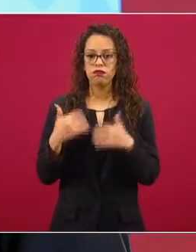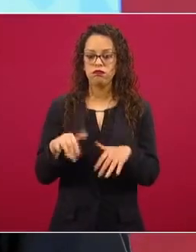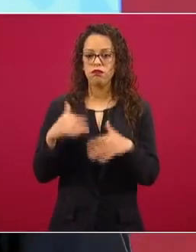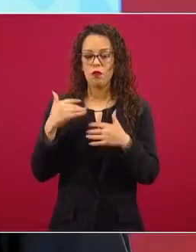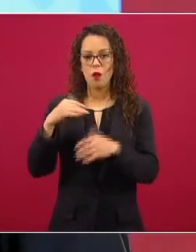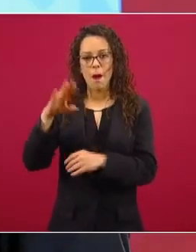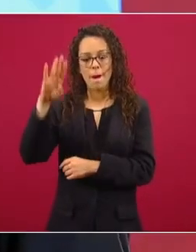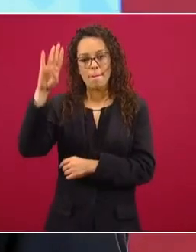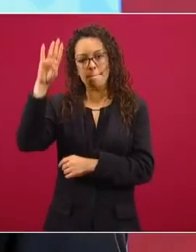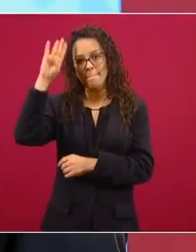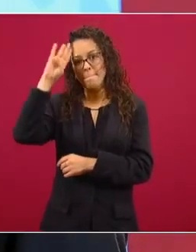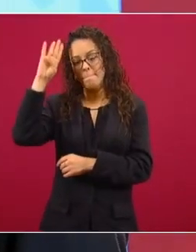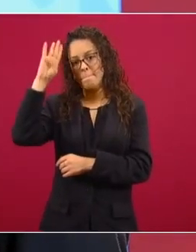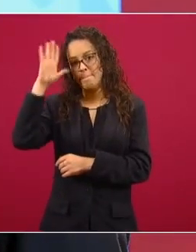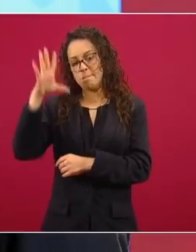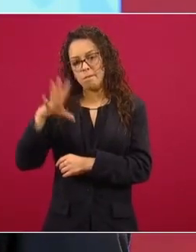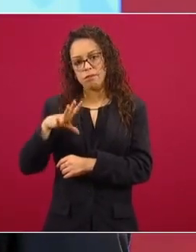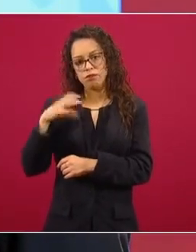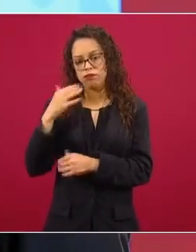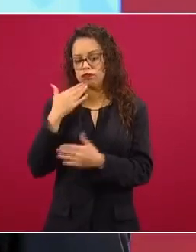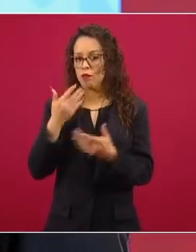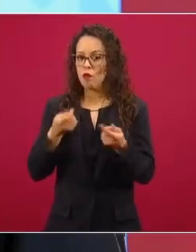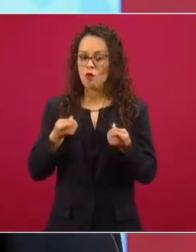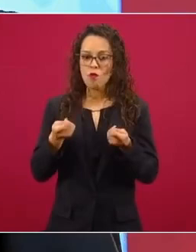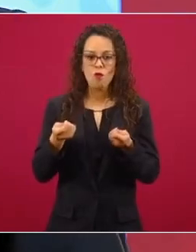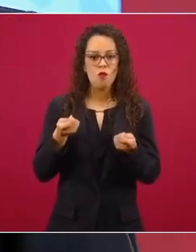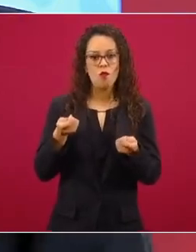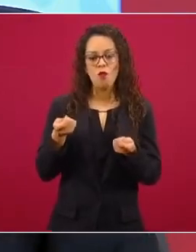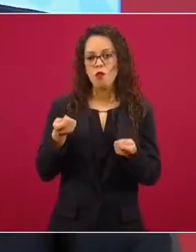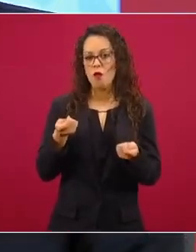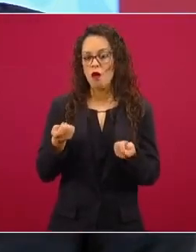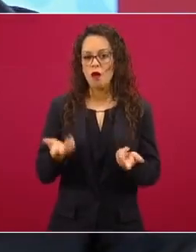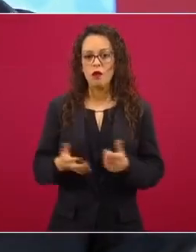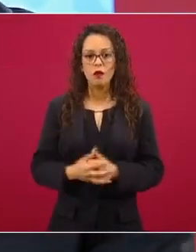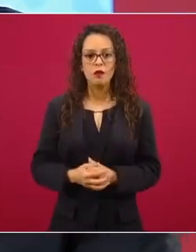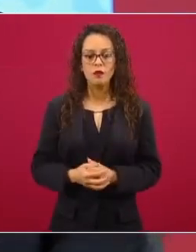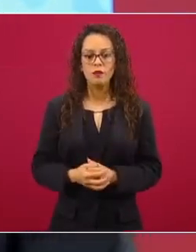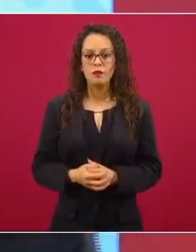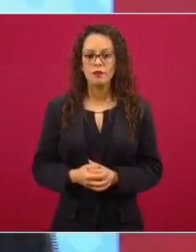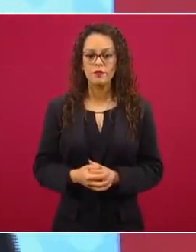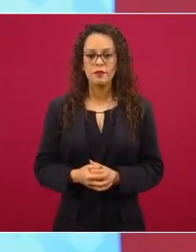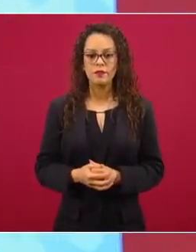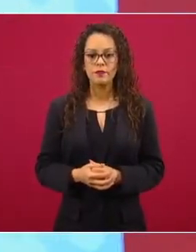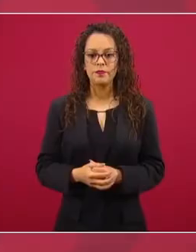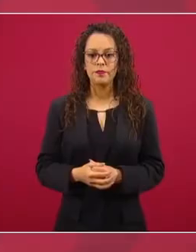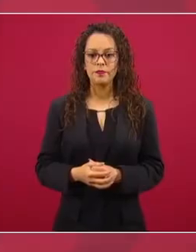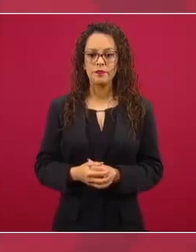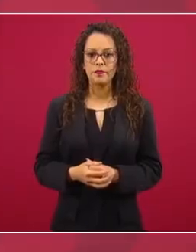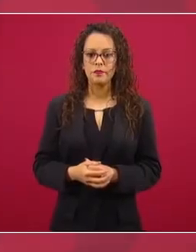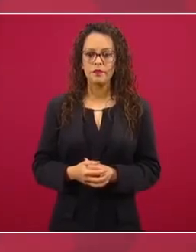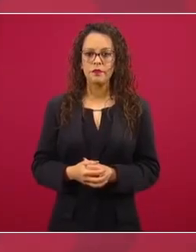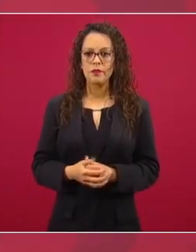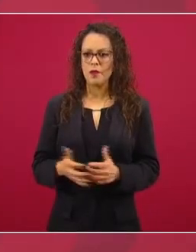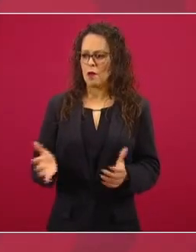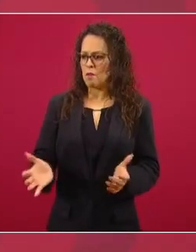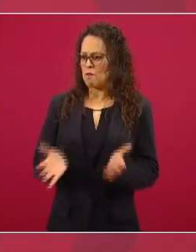fuera de control. De repente se hicieron